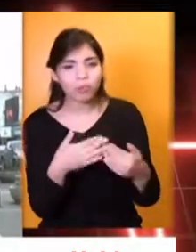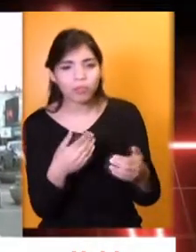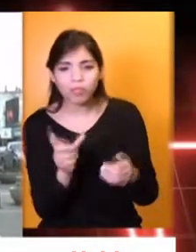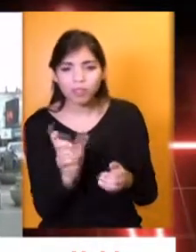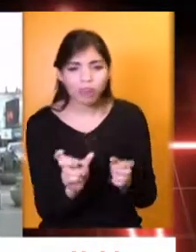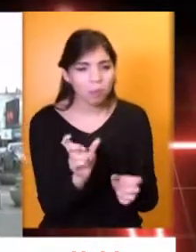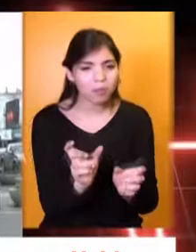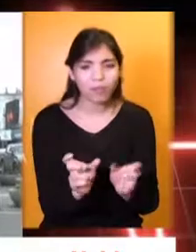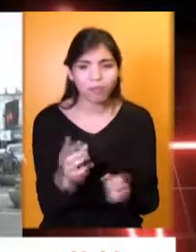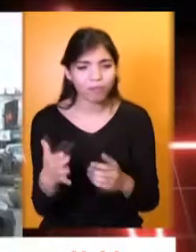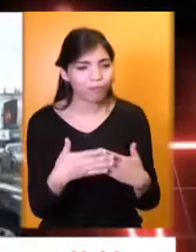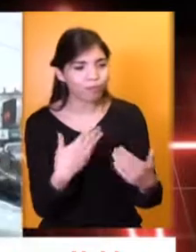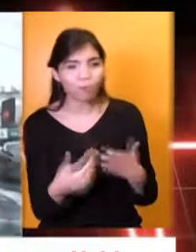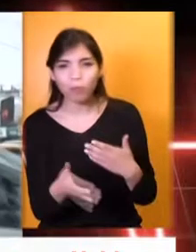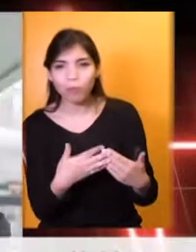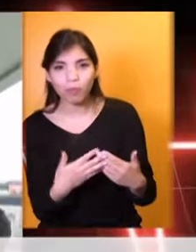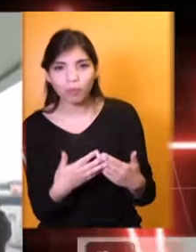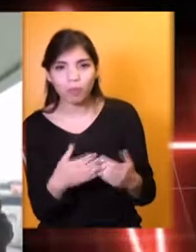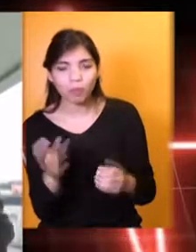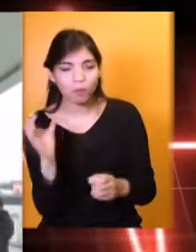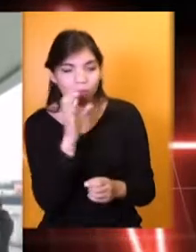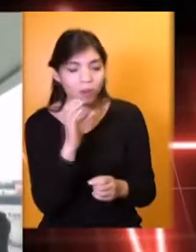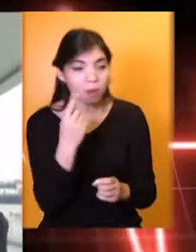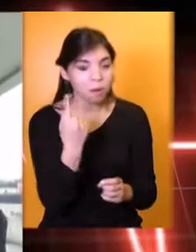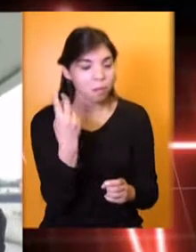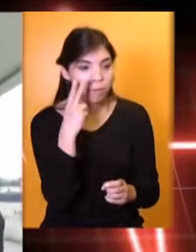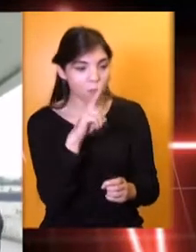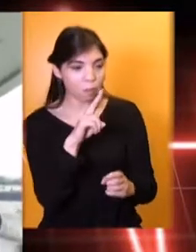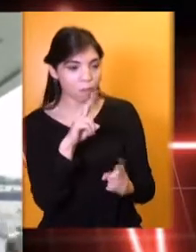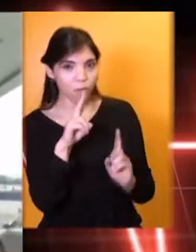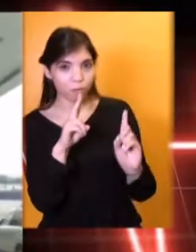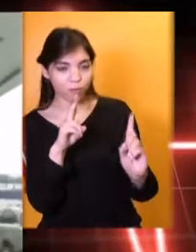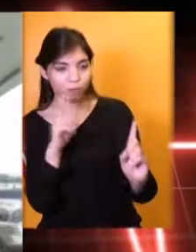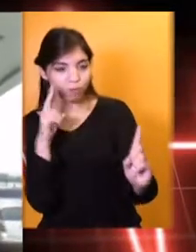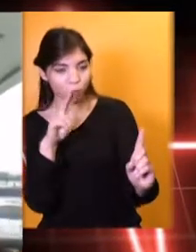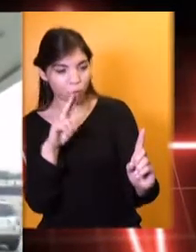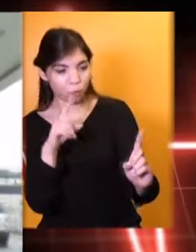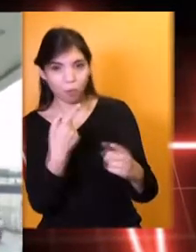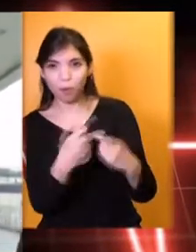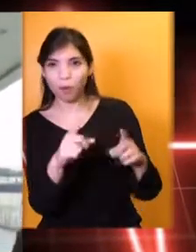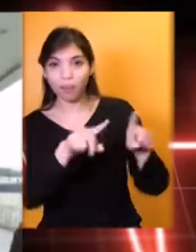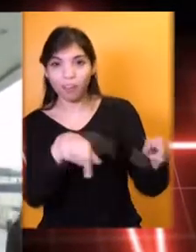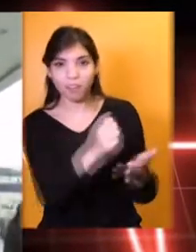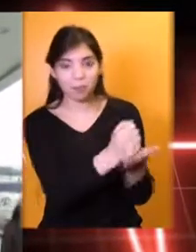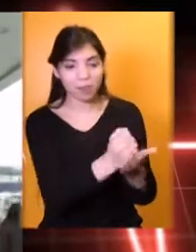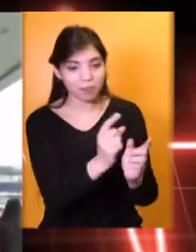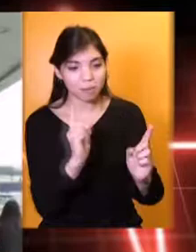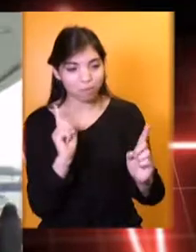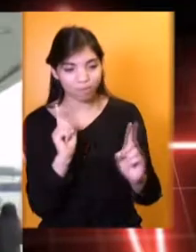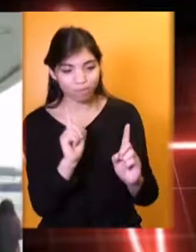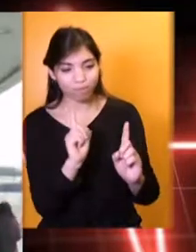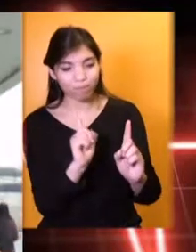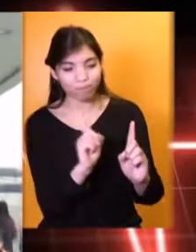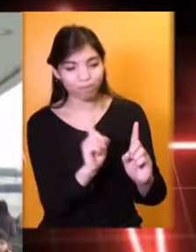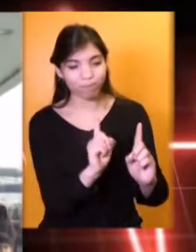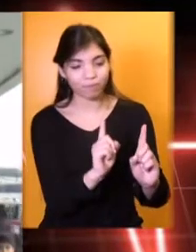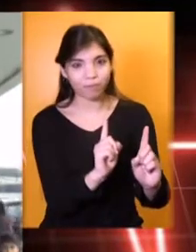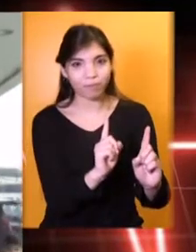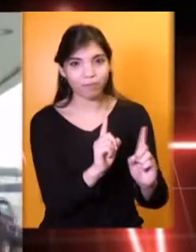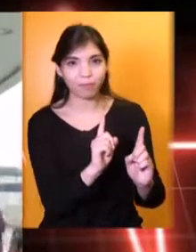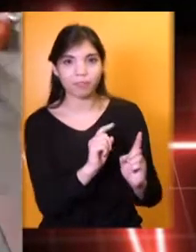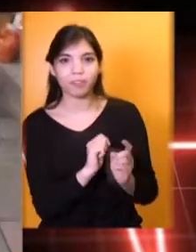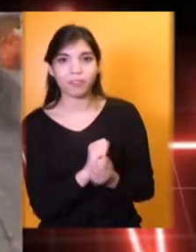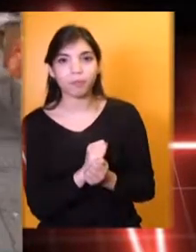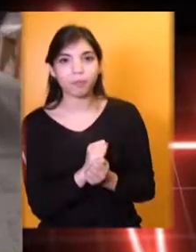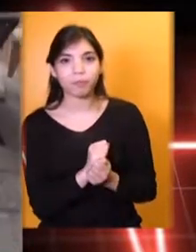encontrábamos. A ver si lo encontramos y efectivamente lo encontramos un poco más arriba en la otra farmacia y de ahí comenzamos a